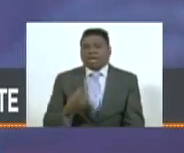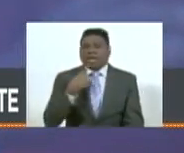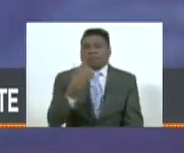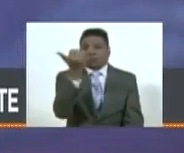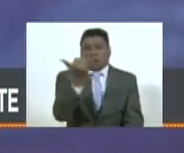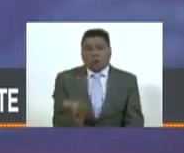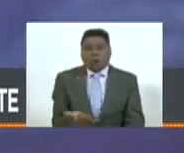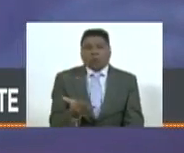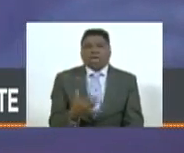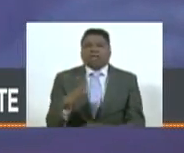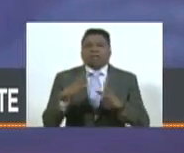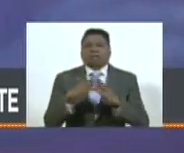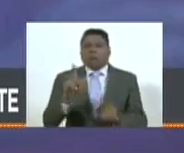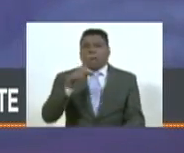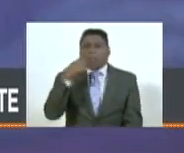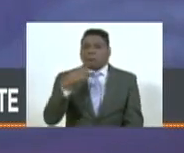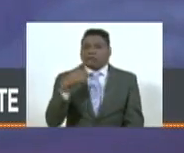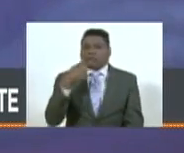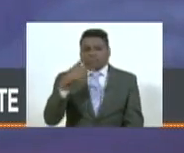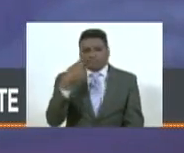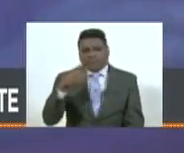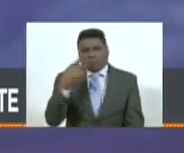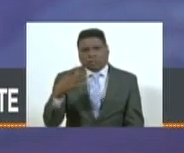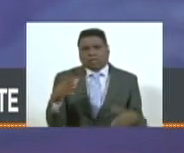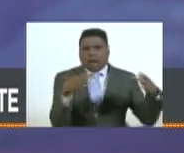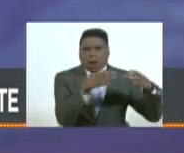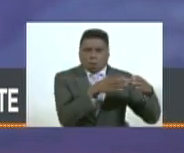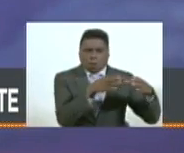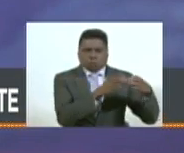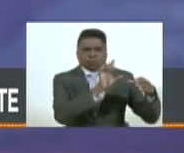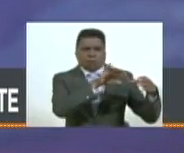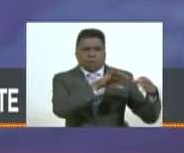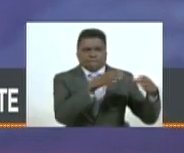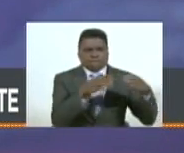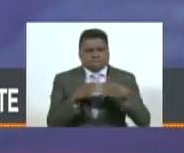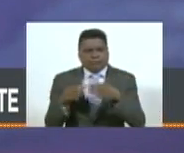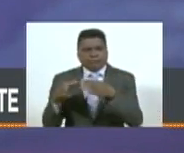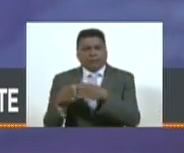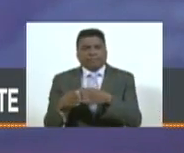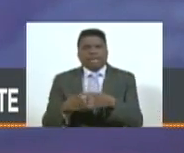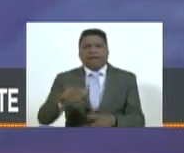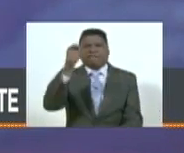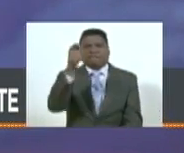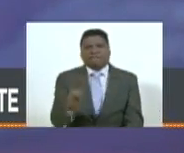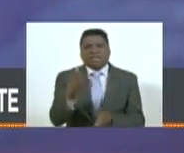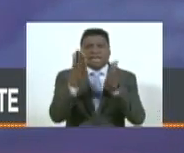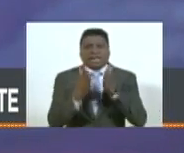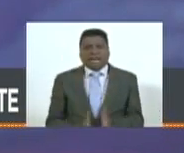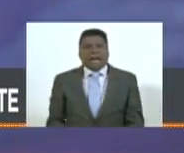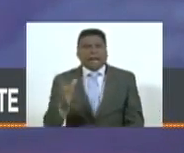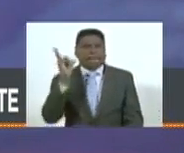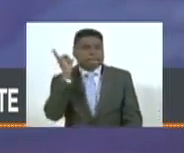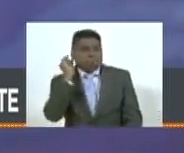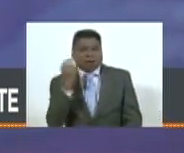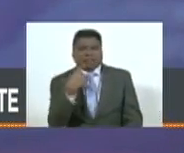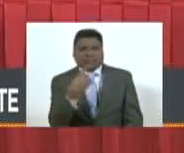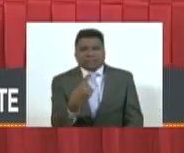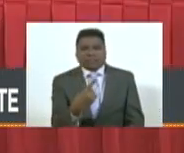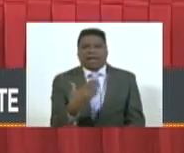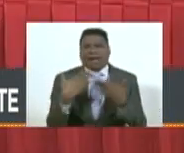la posición política de estos sectores. ¿Estaría actuando la Fiscal General en forma política en este caso?